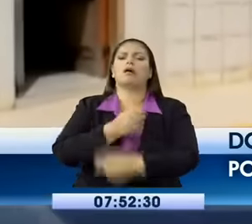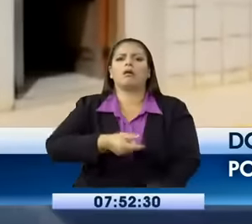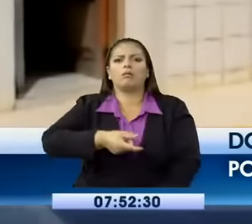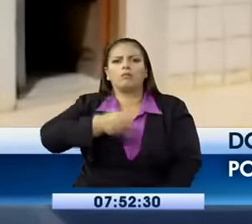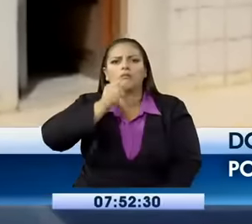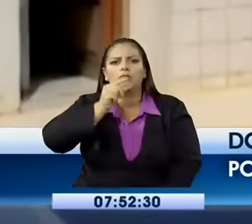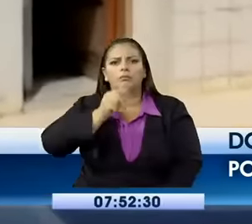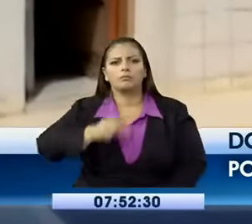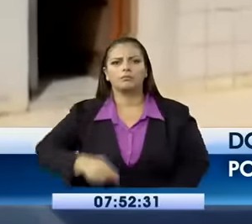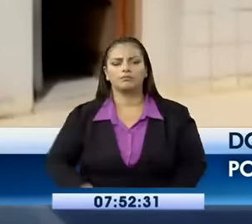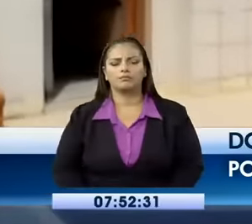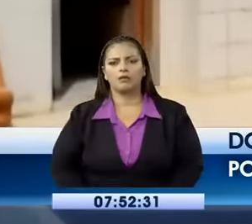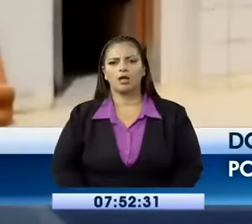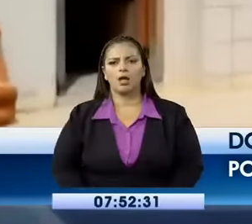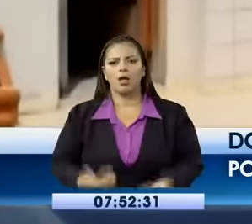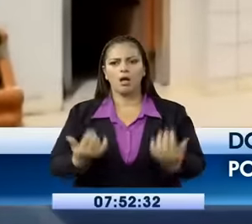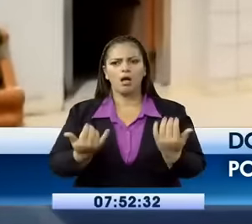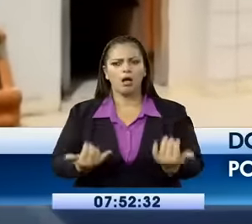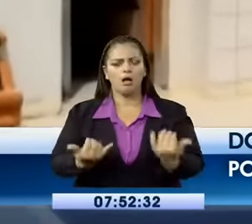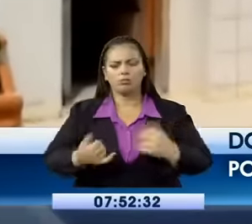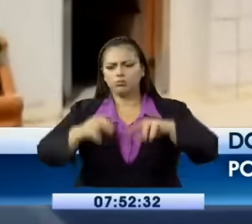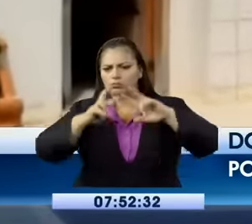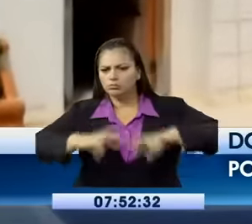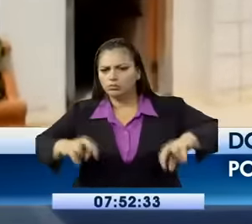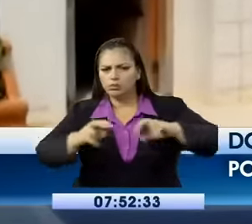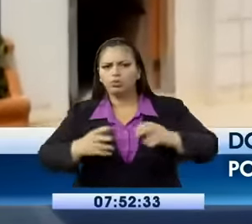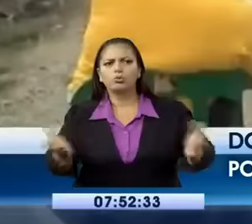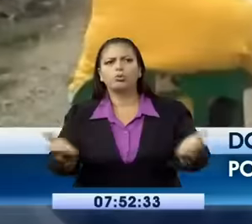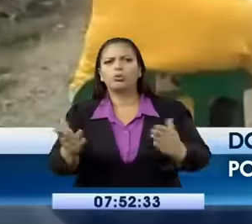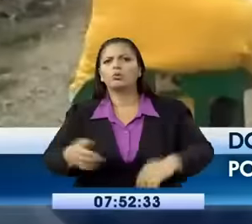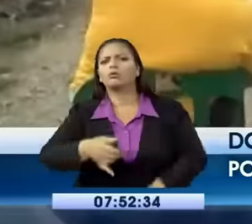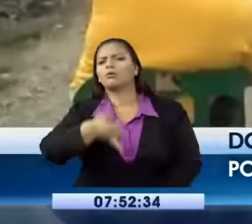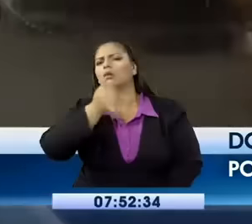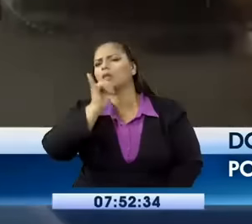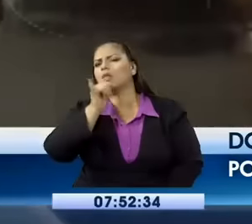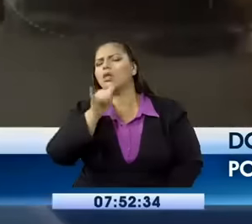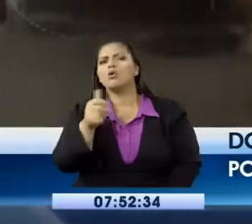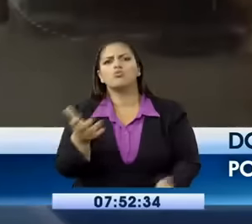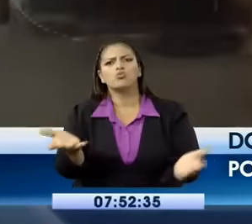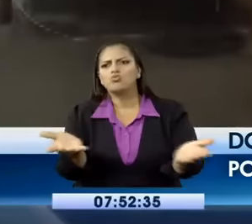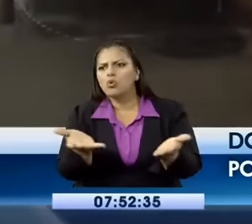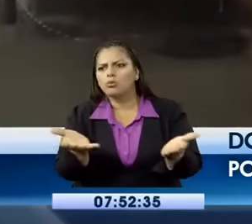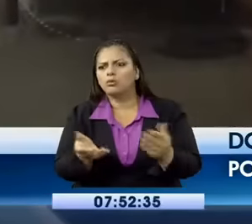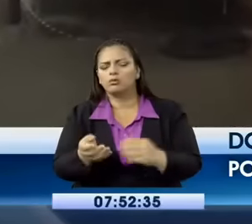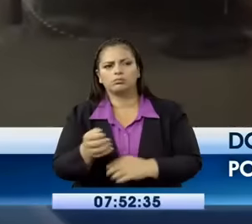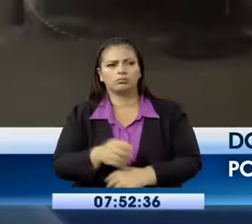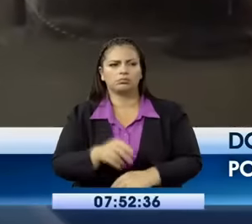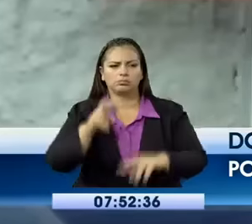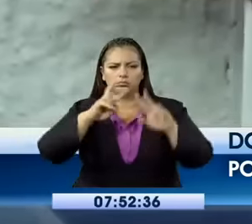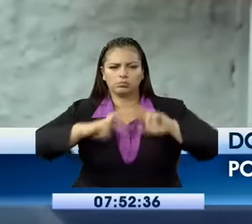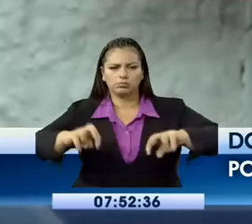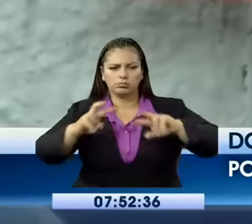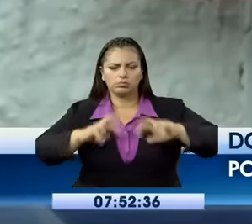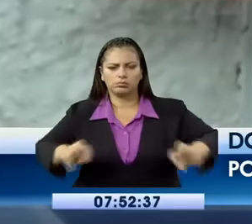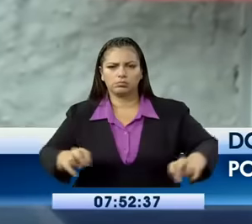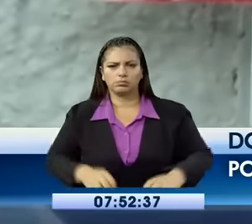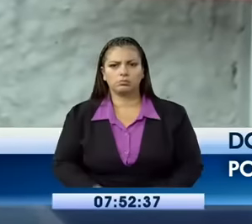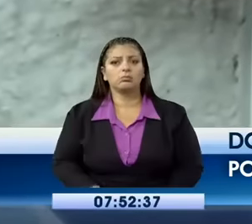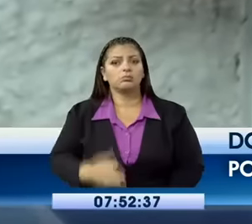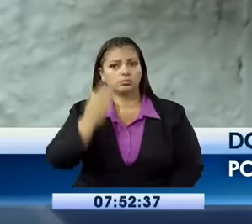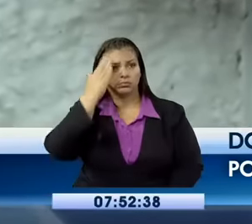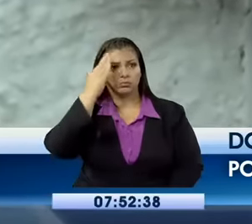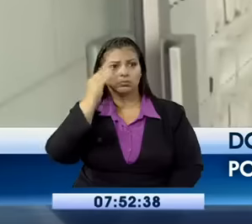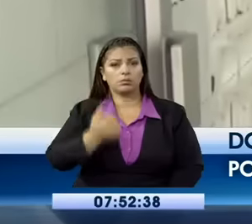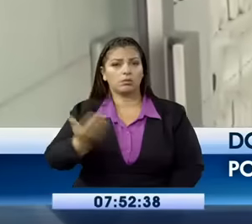que las personas consiguieron este licor la provincia de los ríos cuenta con un evento trágico por licor adulterado